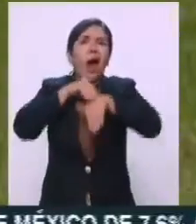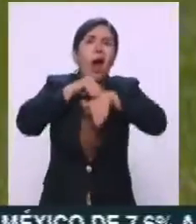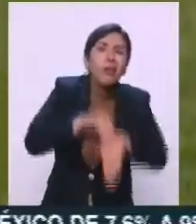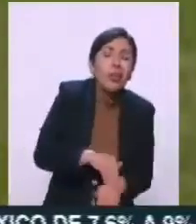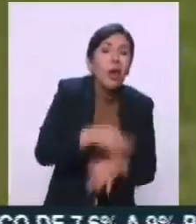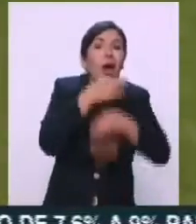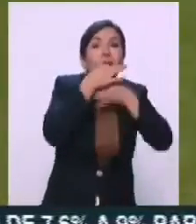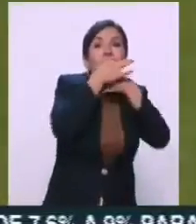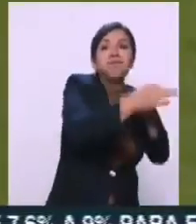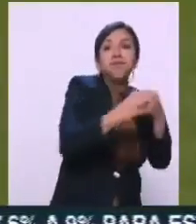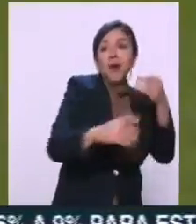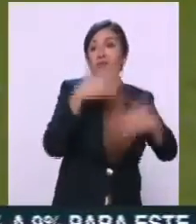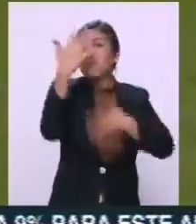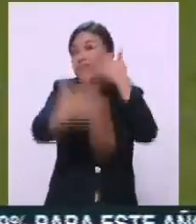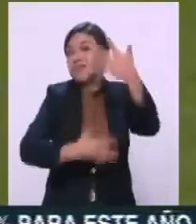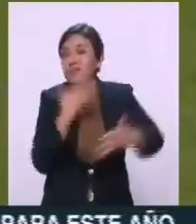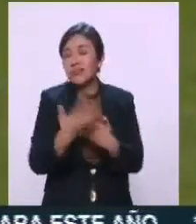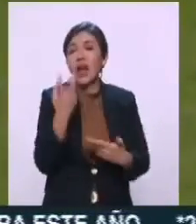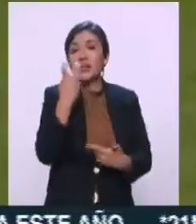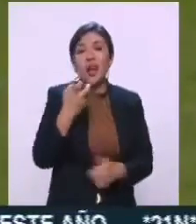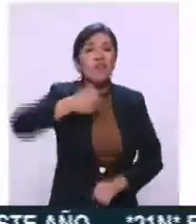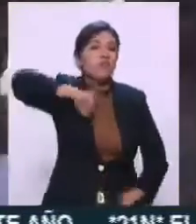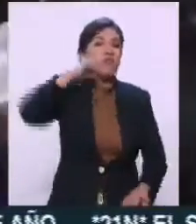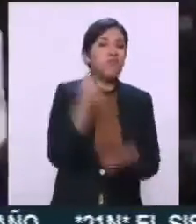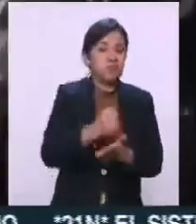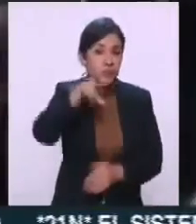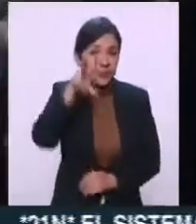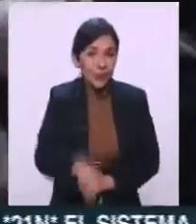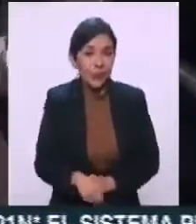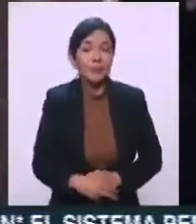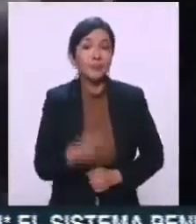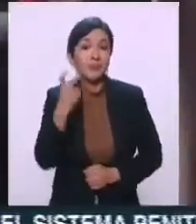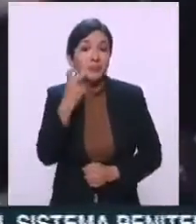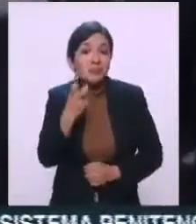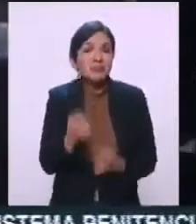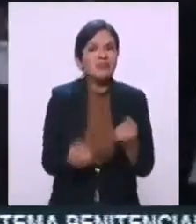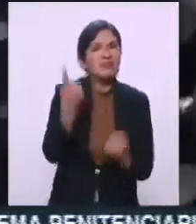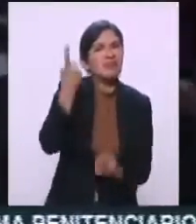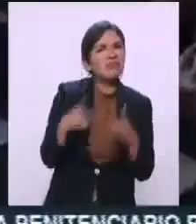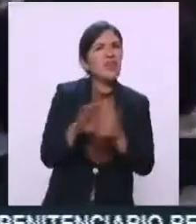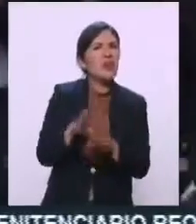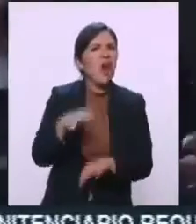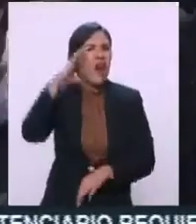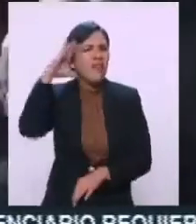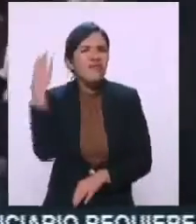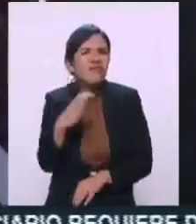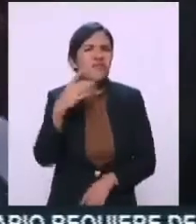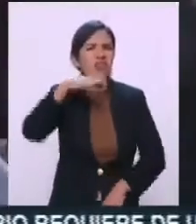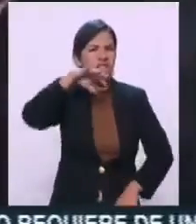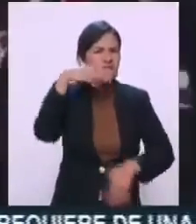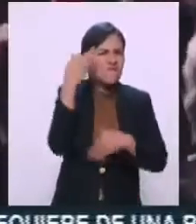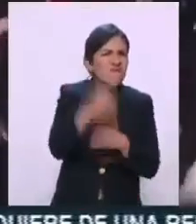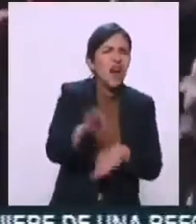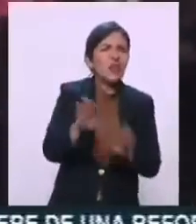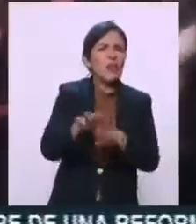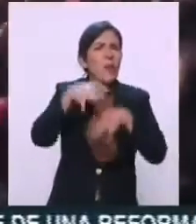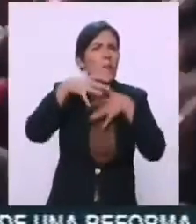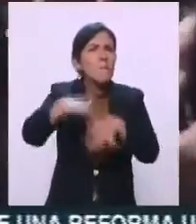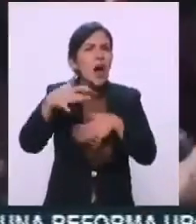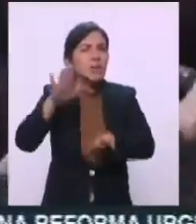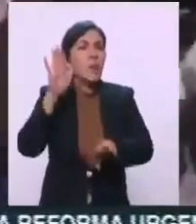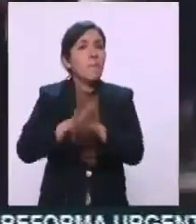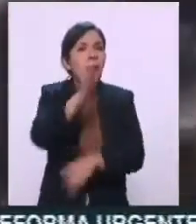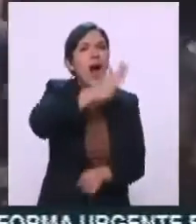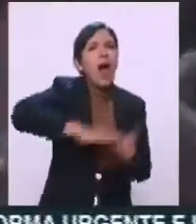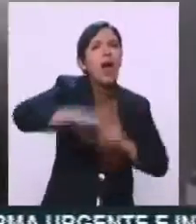la tentación de la violencia y el autoritarismo, de falsos a narcos y provocación, marchas que convocan a poco